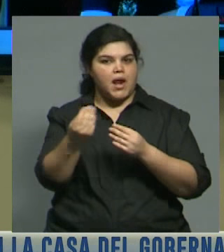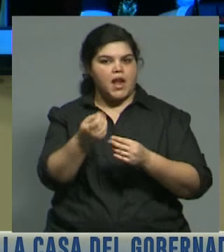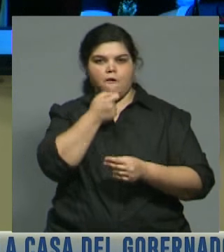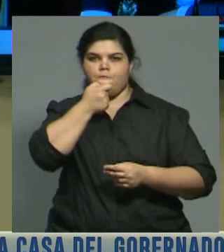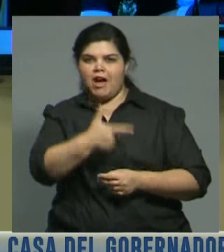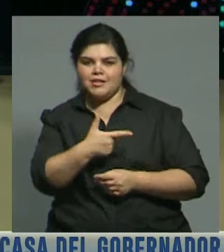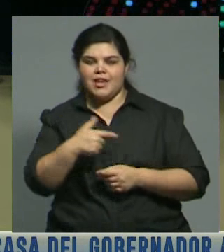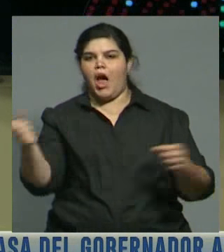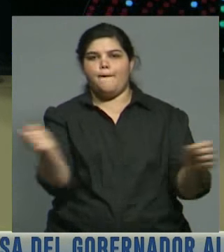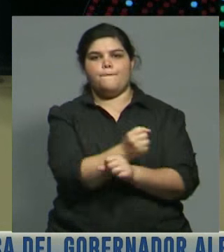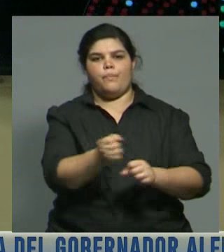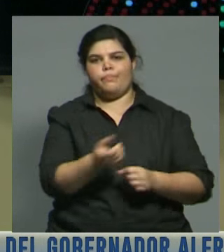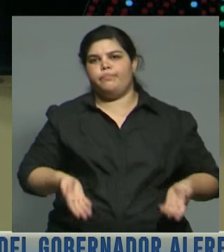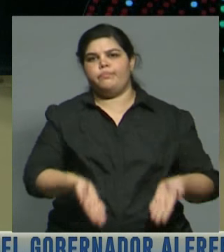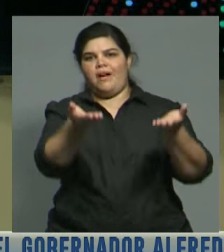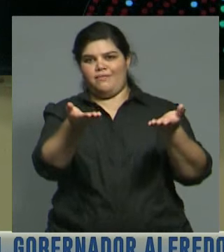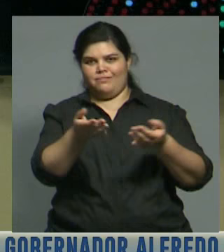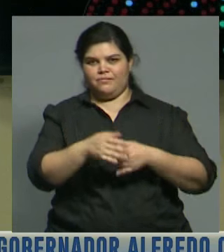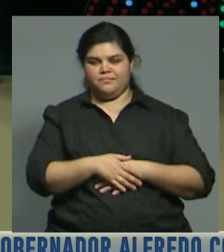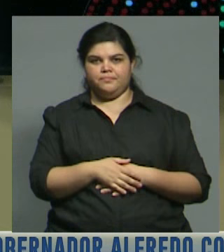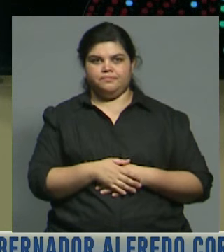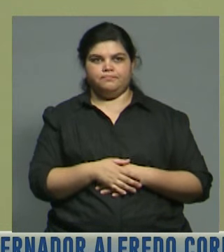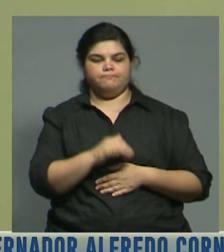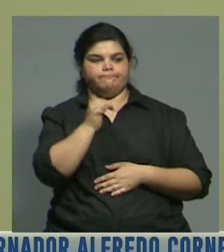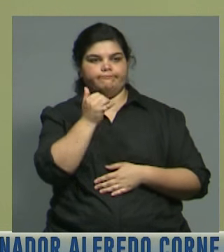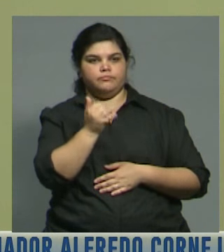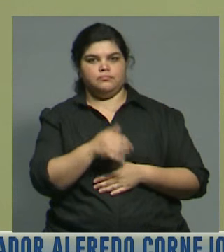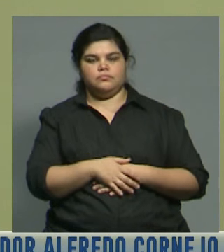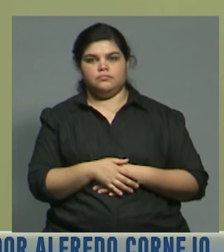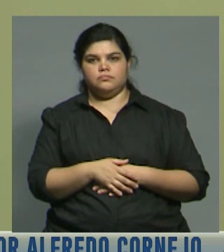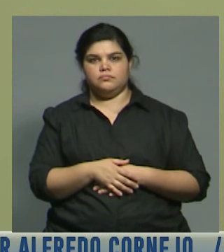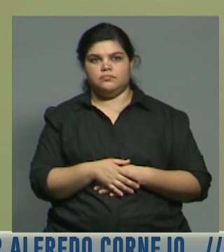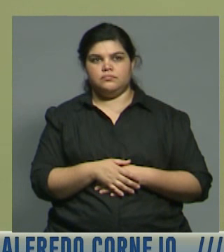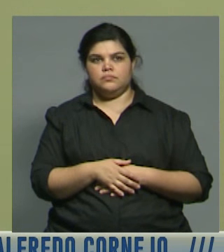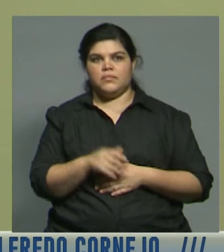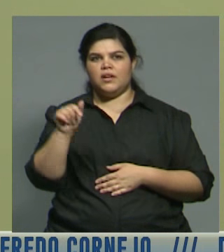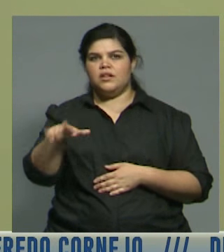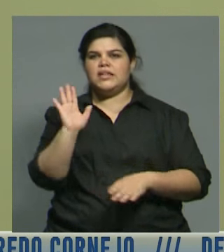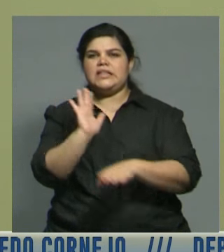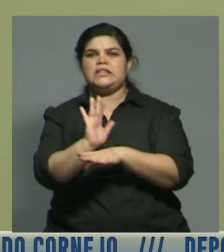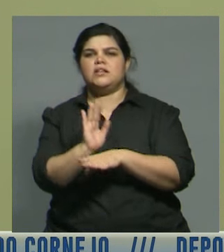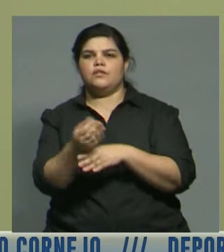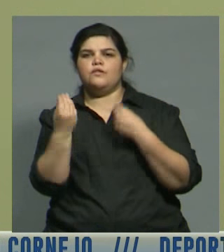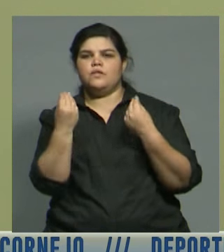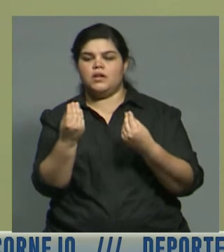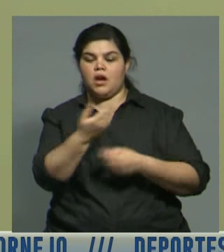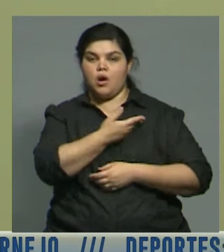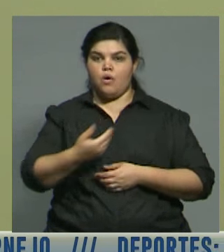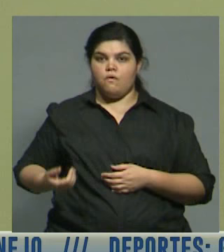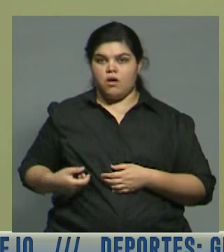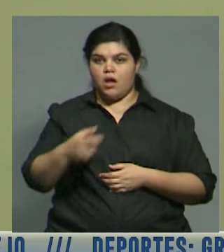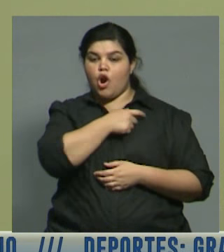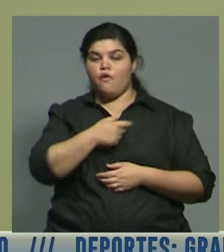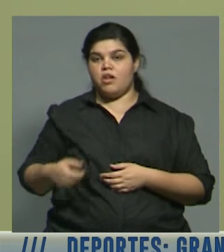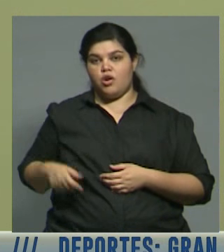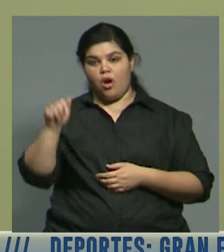cual se logró efectivamente aprobar la reforma. Exacto. Bien, te iba a preguntar qué implica para el gobierno actual esta